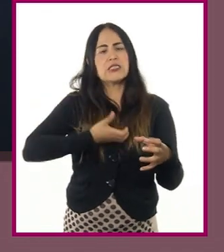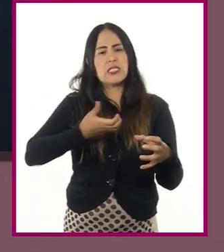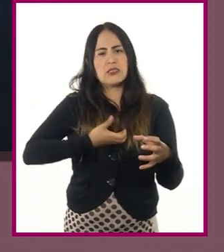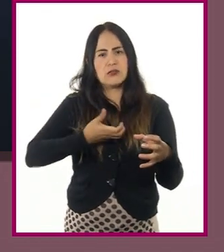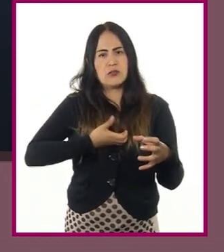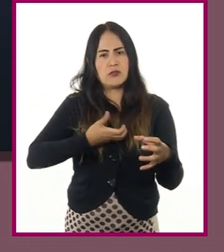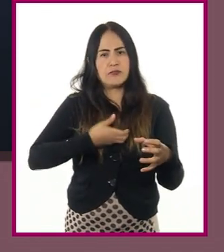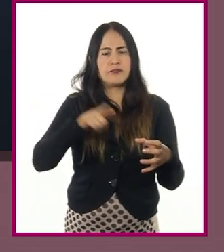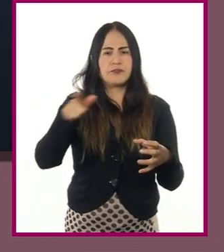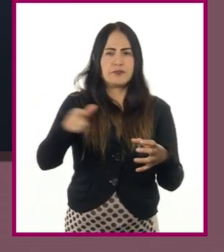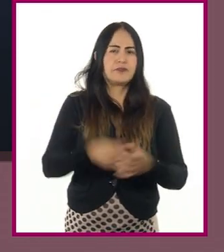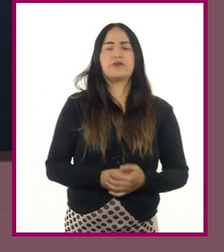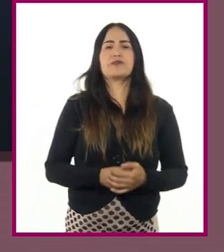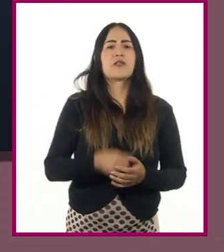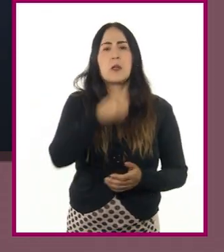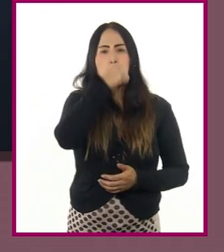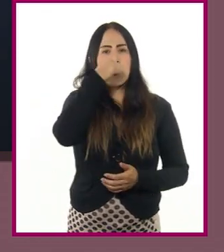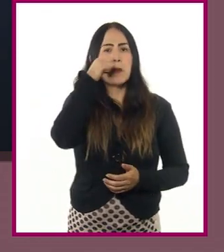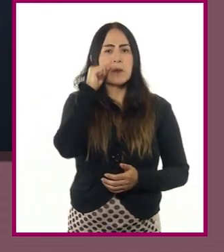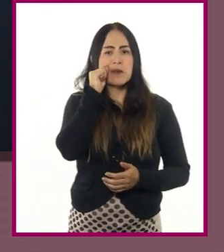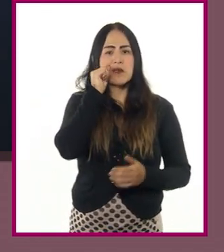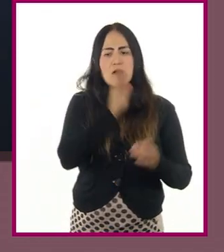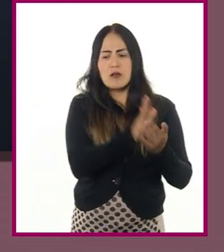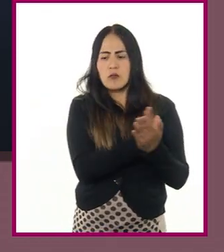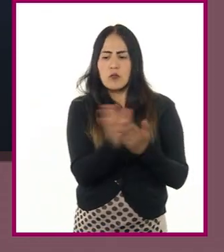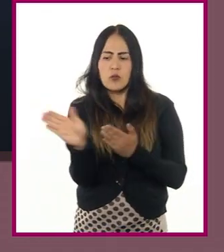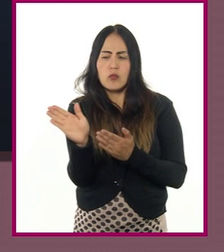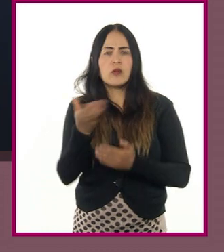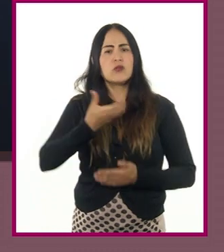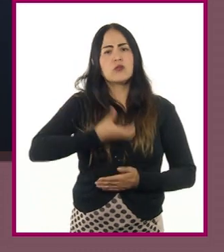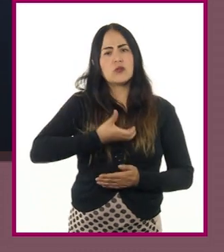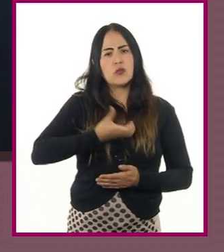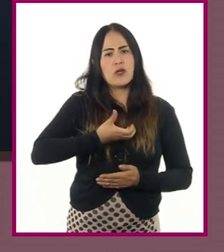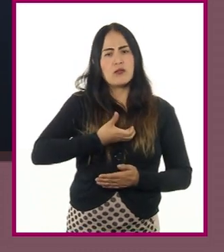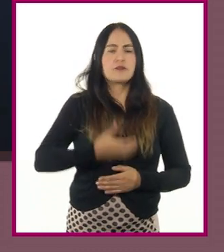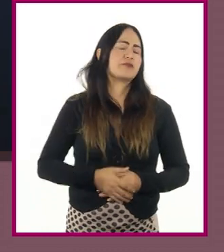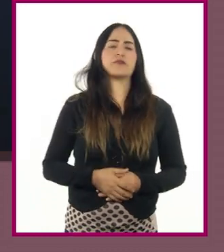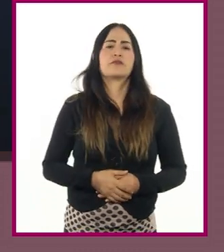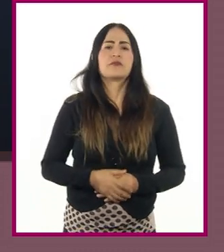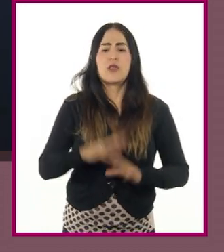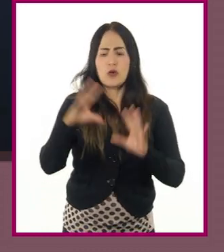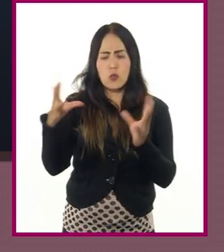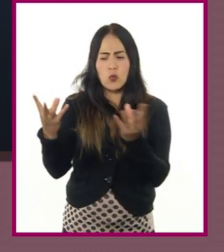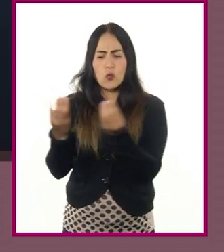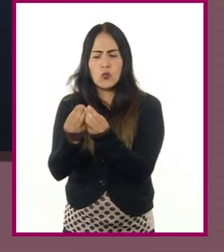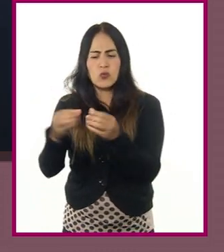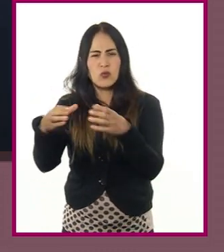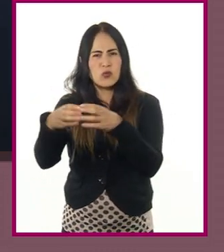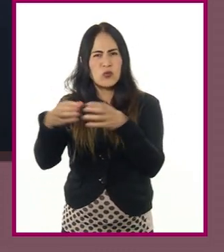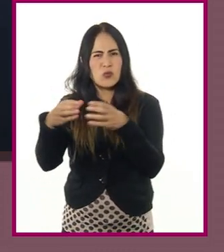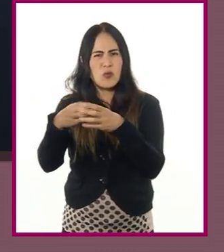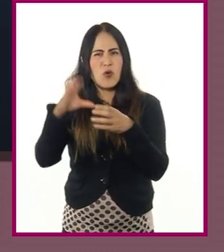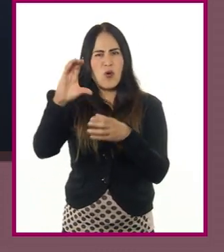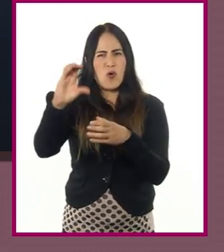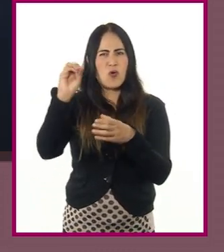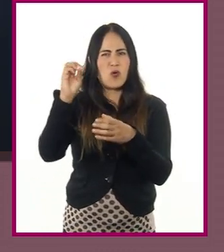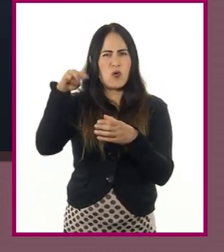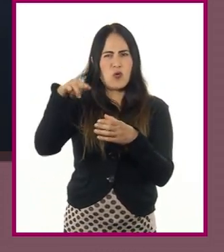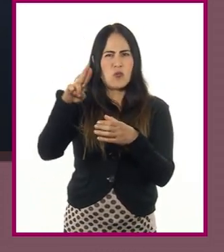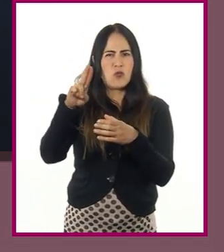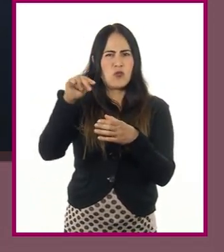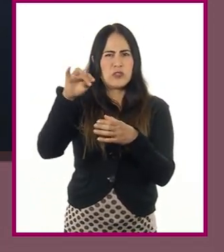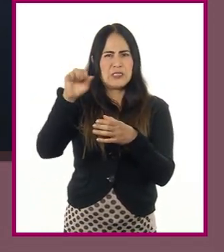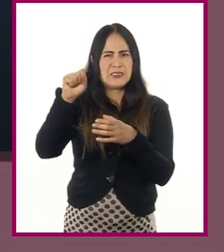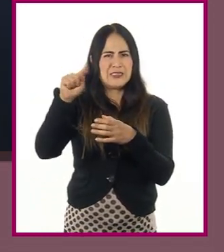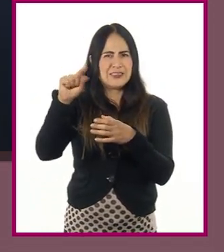Juárez queriendo llegar al Zócalo. Ahí se juntan con la Juventud Comunista, que al principio no los pelan. Hay